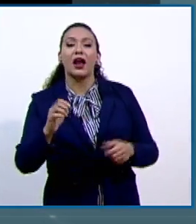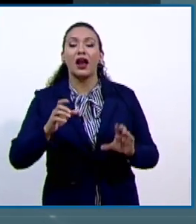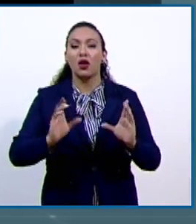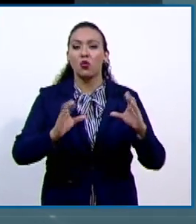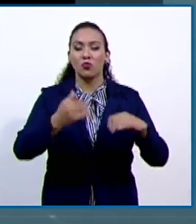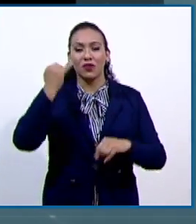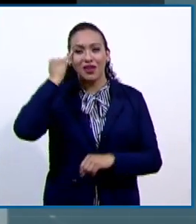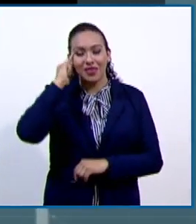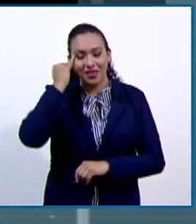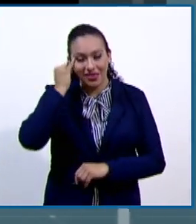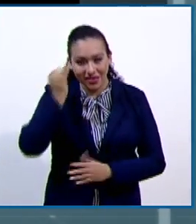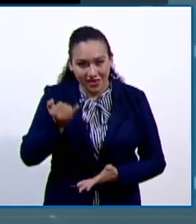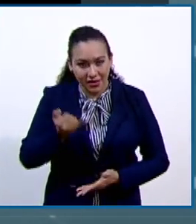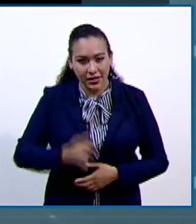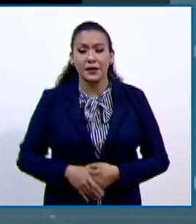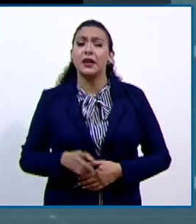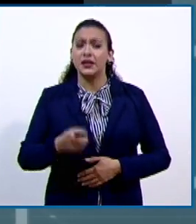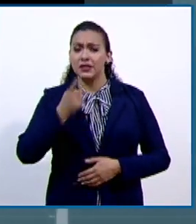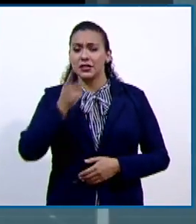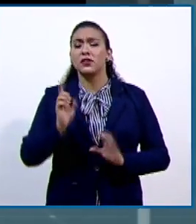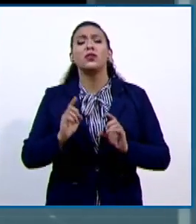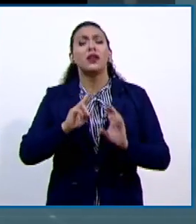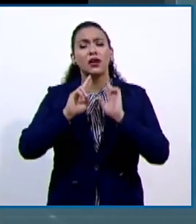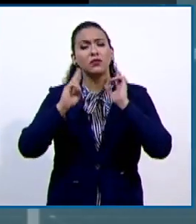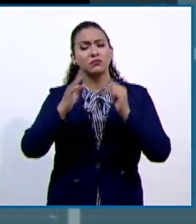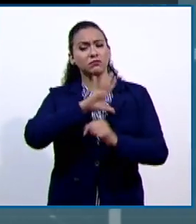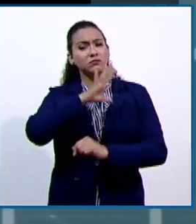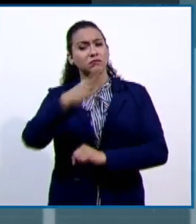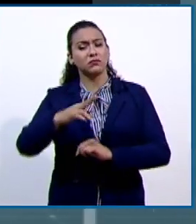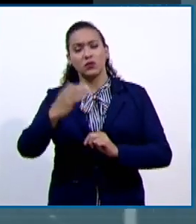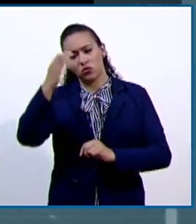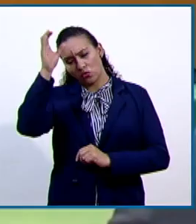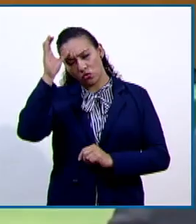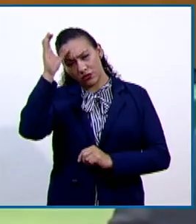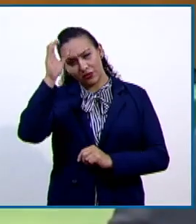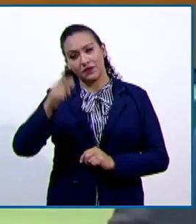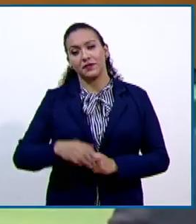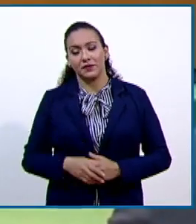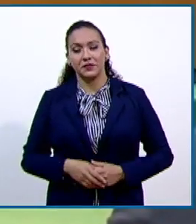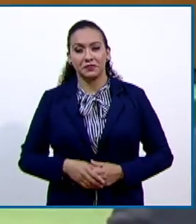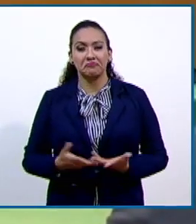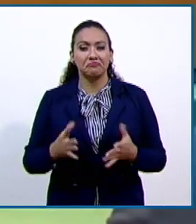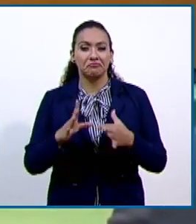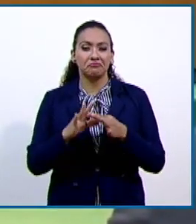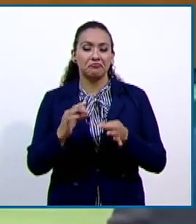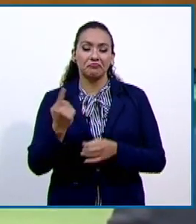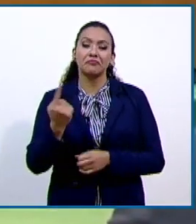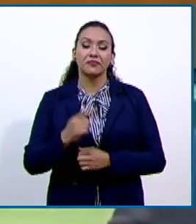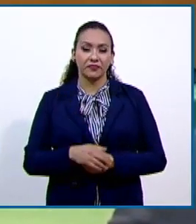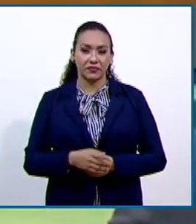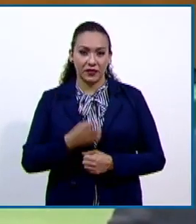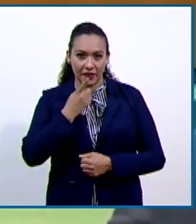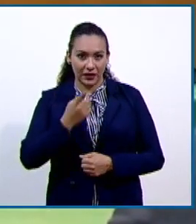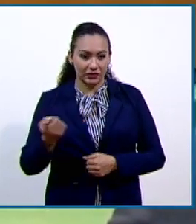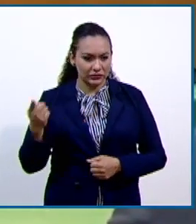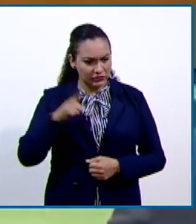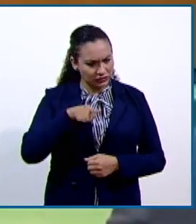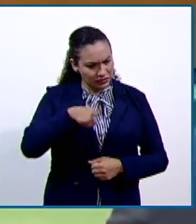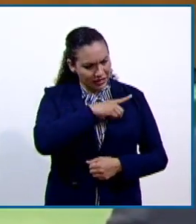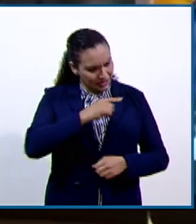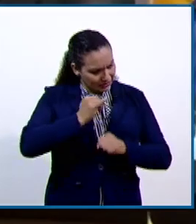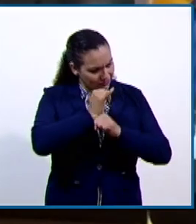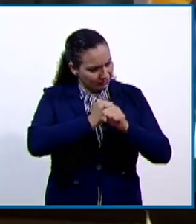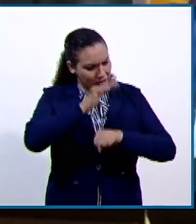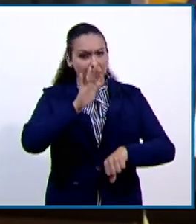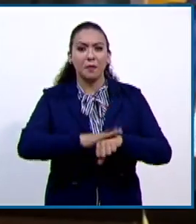la Unidad General de Conocimiento Científico y Derechos Humanos de la Suprema Corte. Así, ordenó continuar las investigaciones,